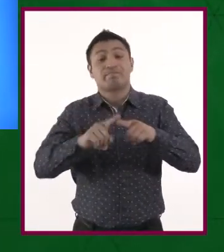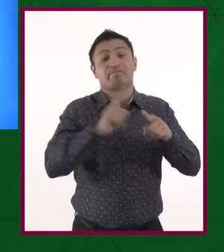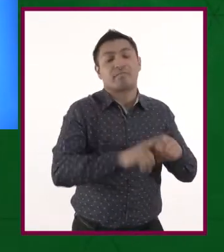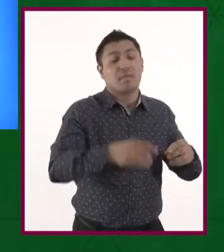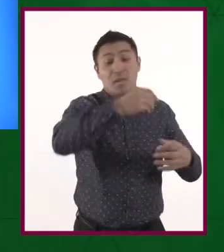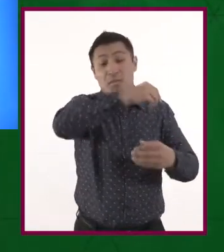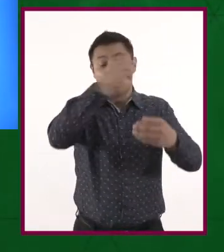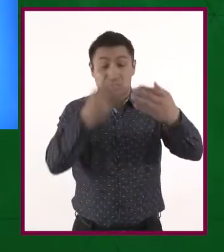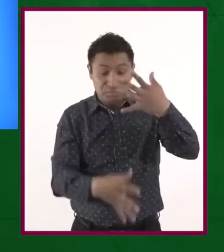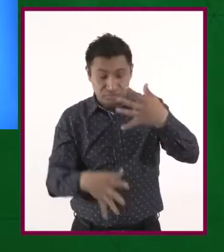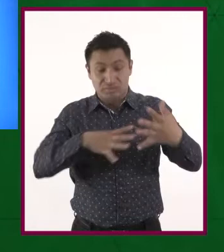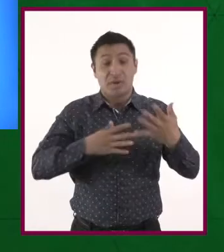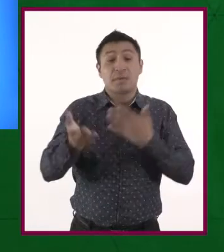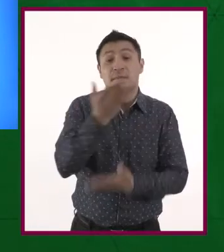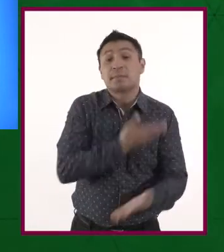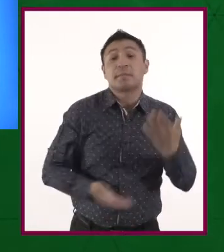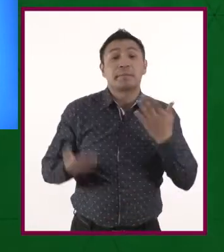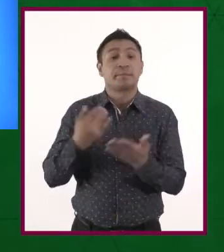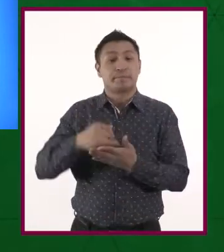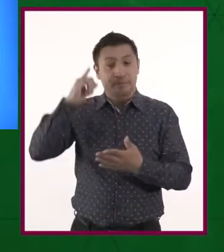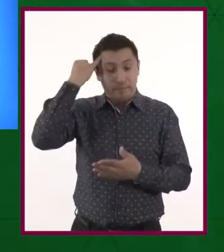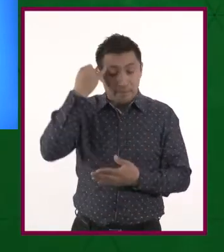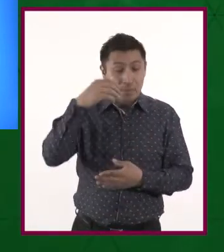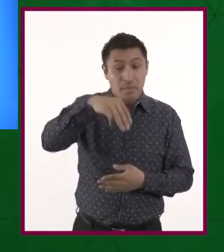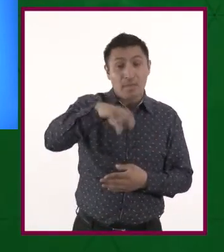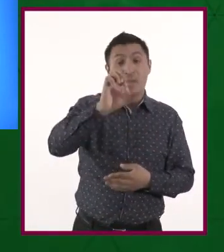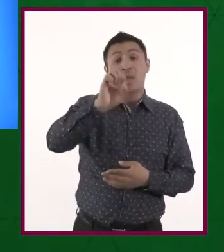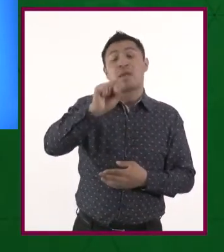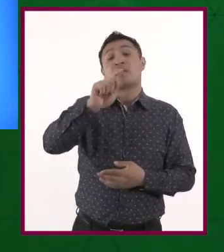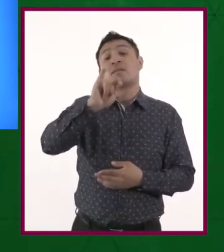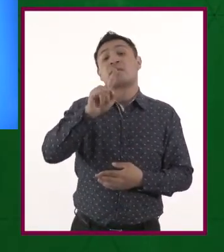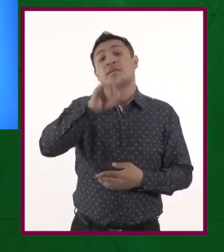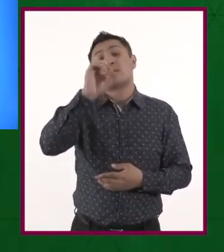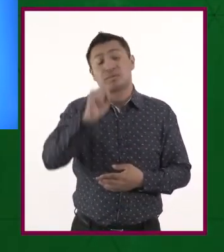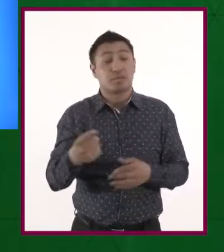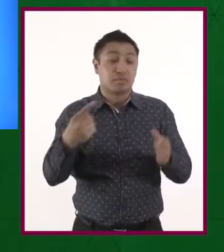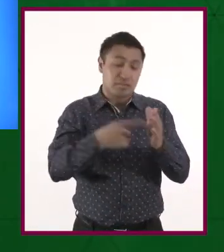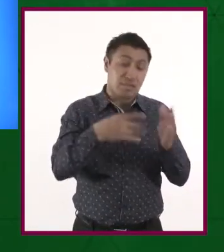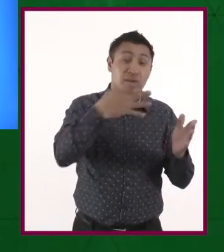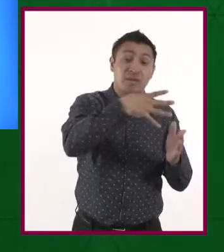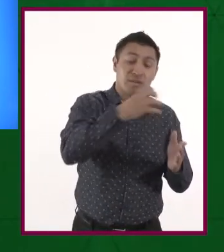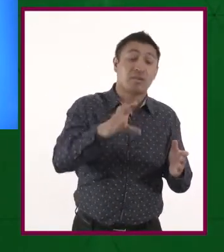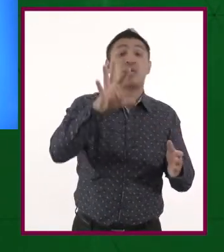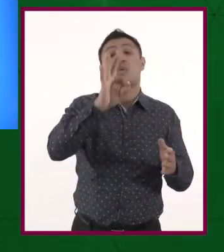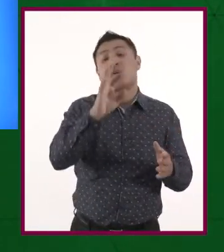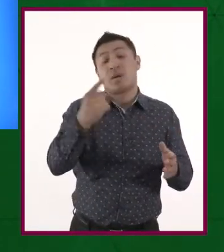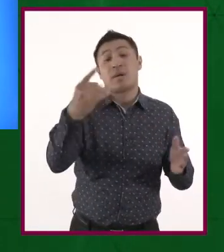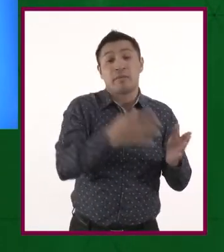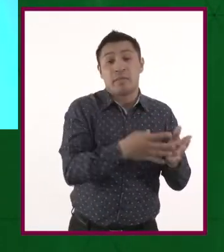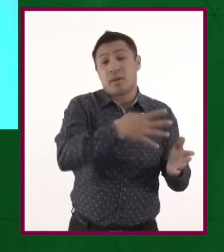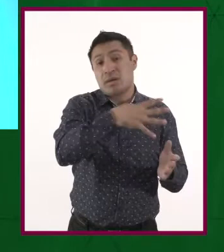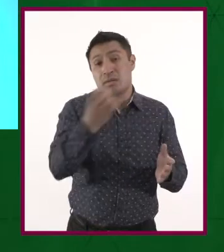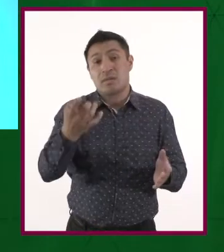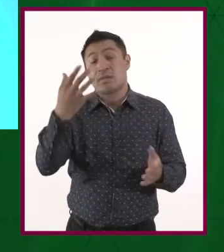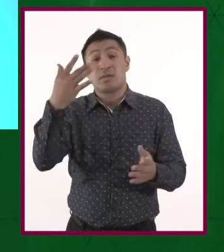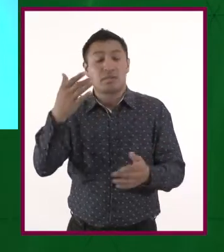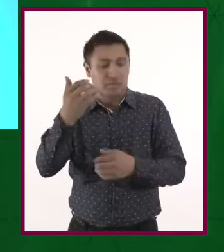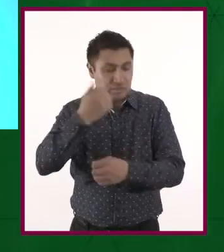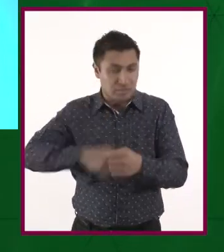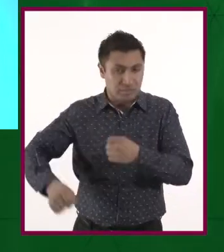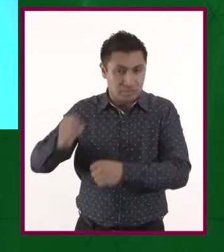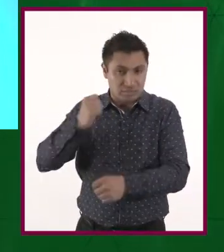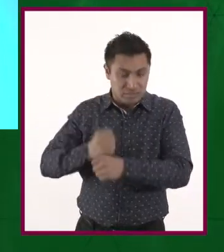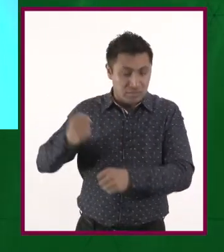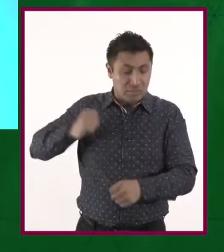que surgía en la convivencia de indígenas con mestizos en los años 40 y 50 del siglo pasado. ¿Qué quiere decir